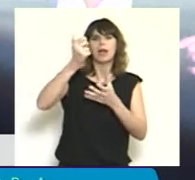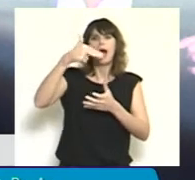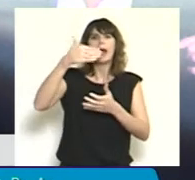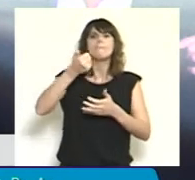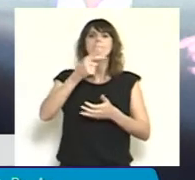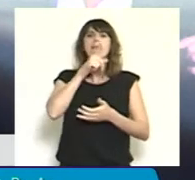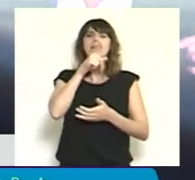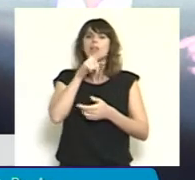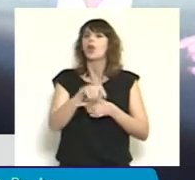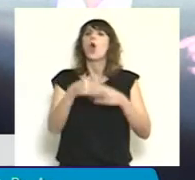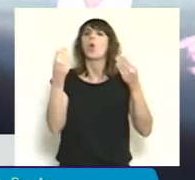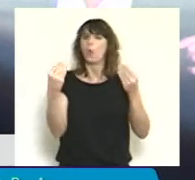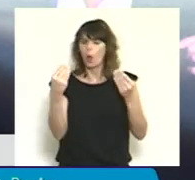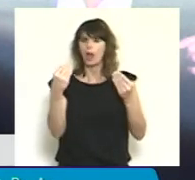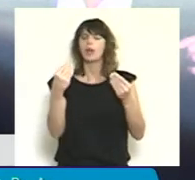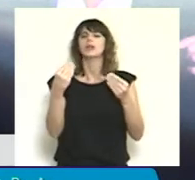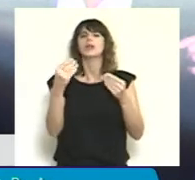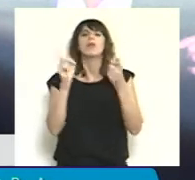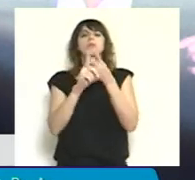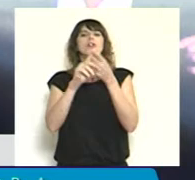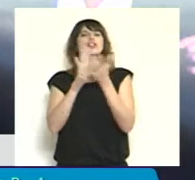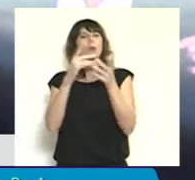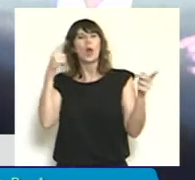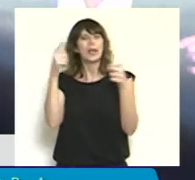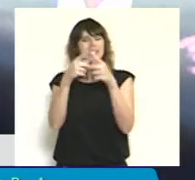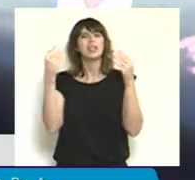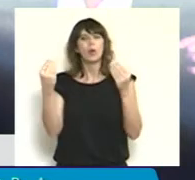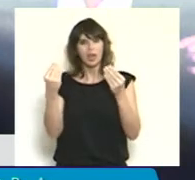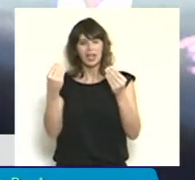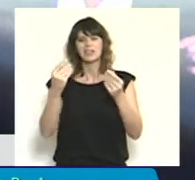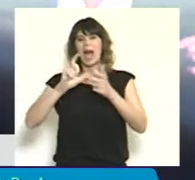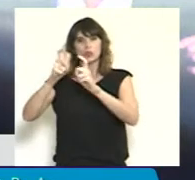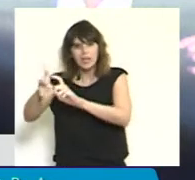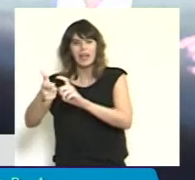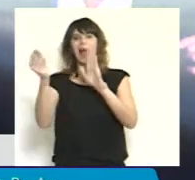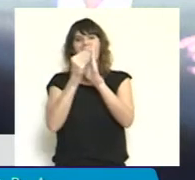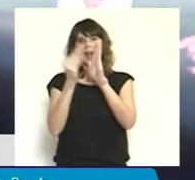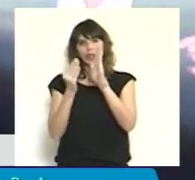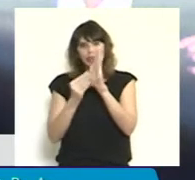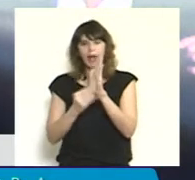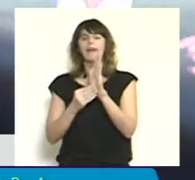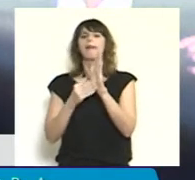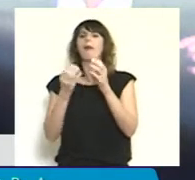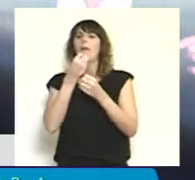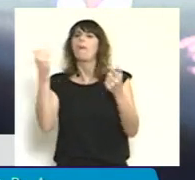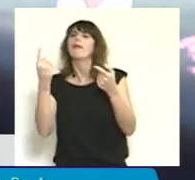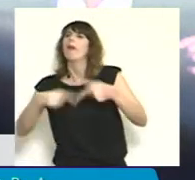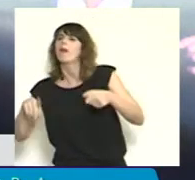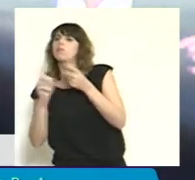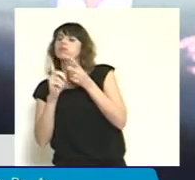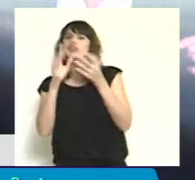ellas registramos, vinculadas a los objetivos, la de registrar, autorizar y controlar toda actividad vinculada a las